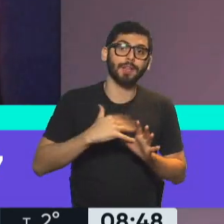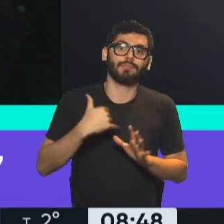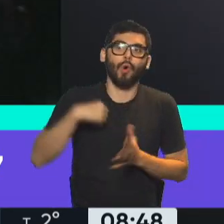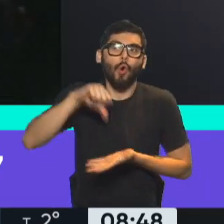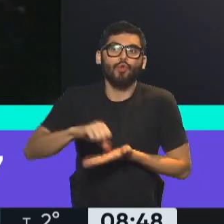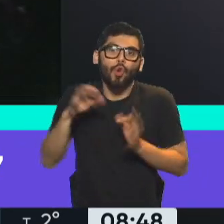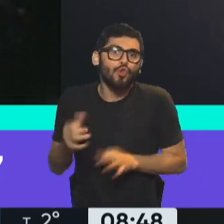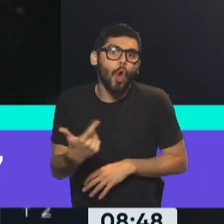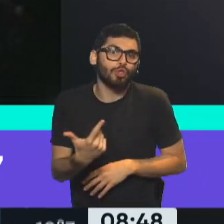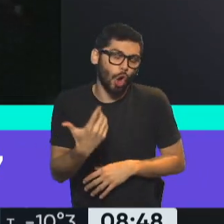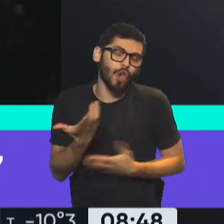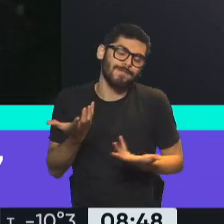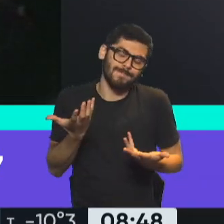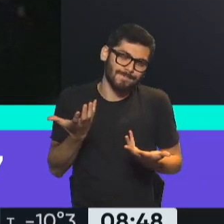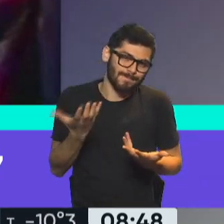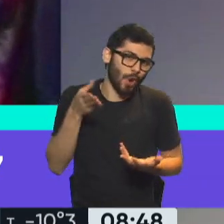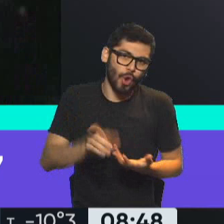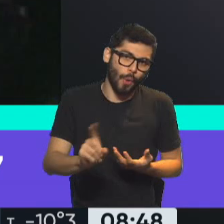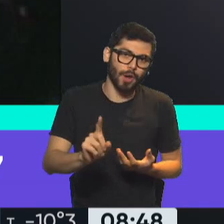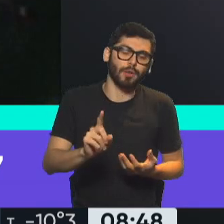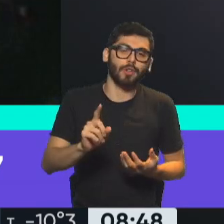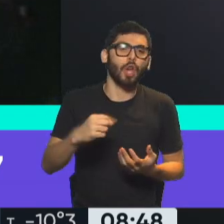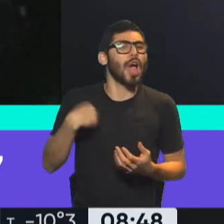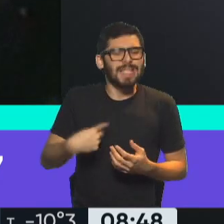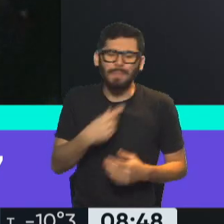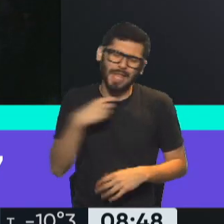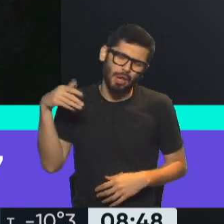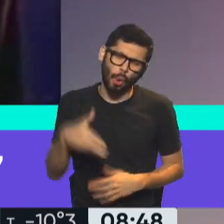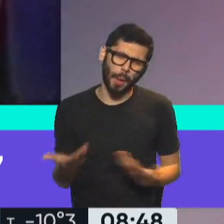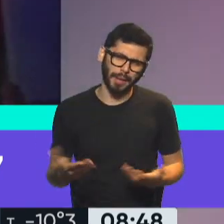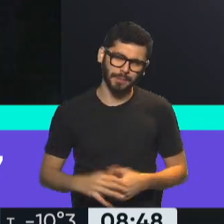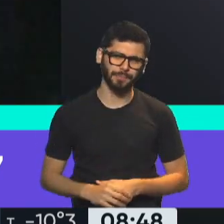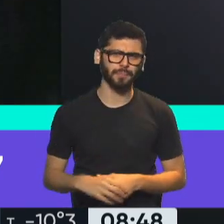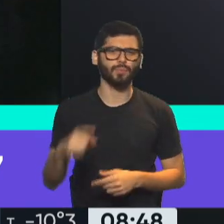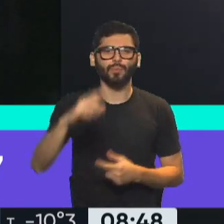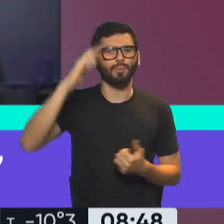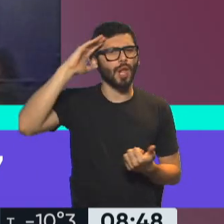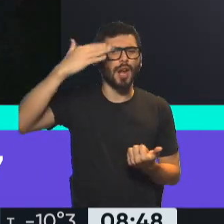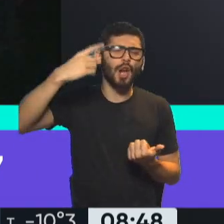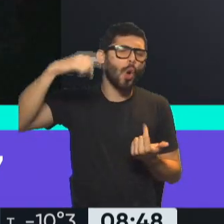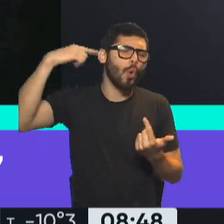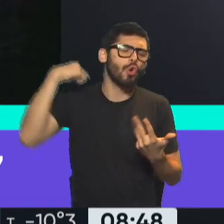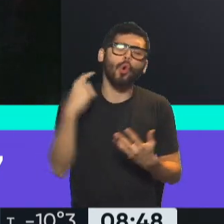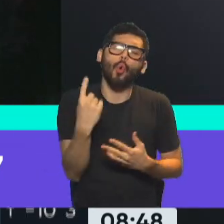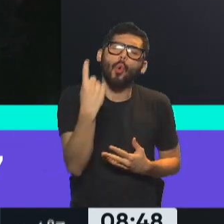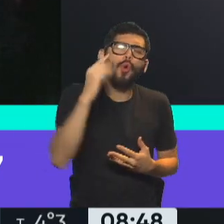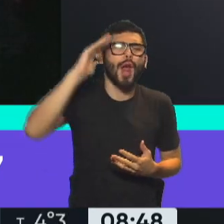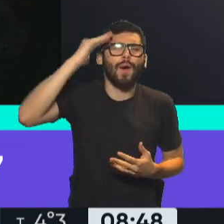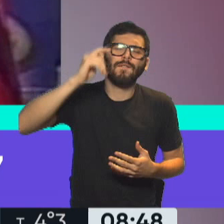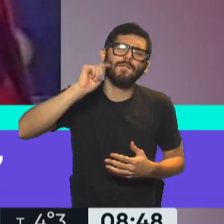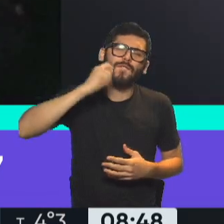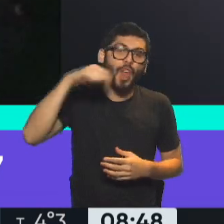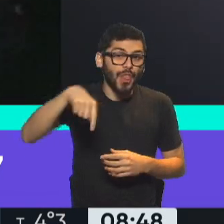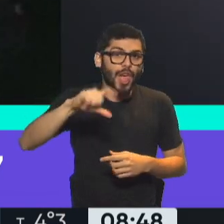país, otras veces porque siempre quiero venir. Del bagaje de recuerdos que tiene, uno, el más preciado de aquí de